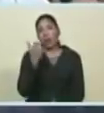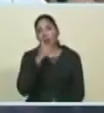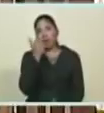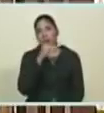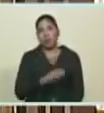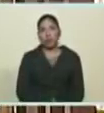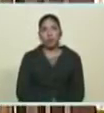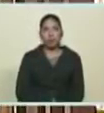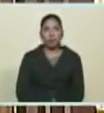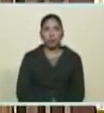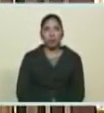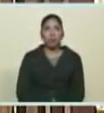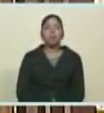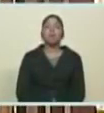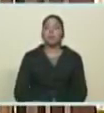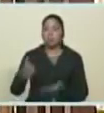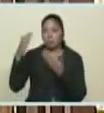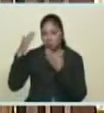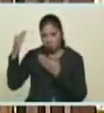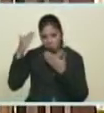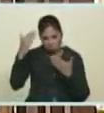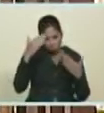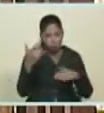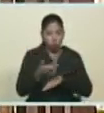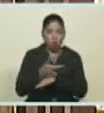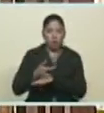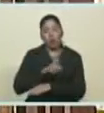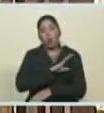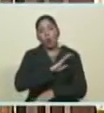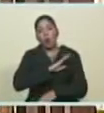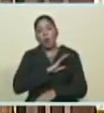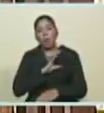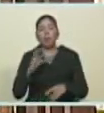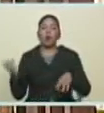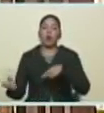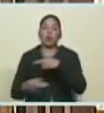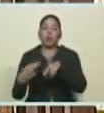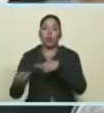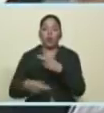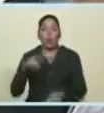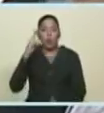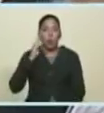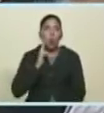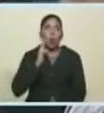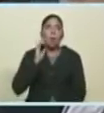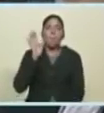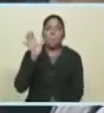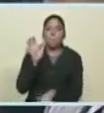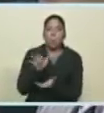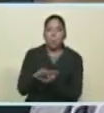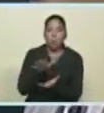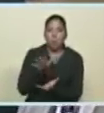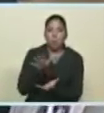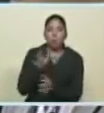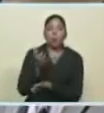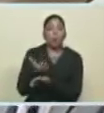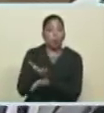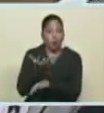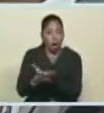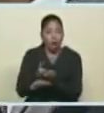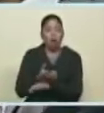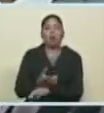Un saludo a los gobernadores bolivarianos, revolucionarios, de Monagas,